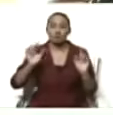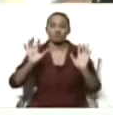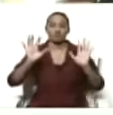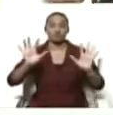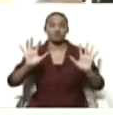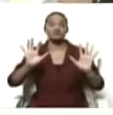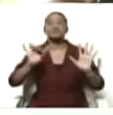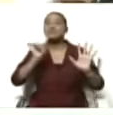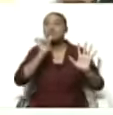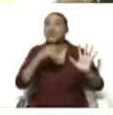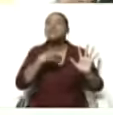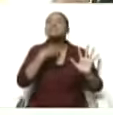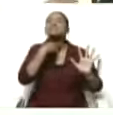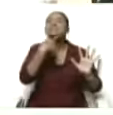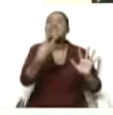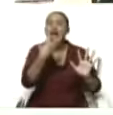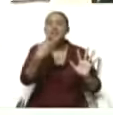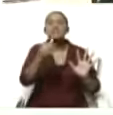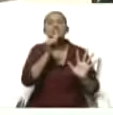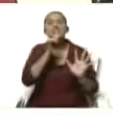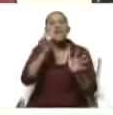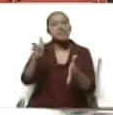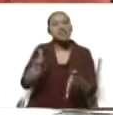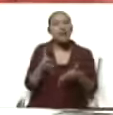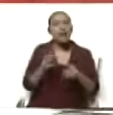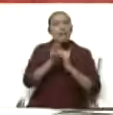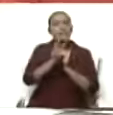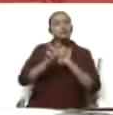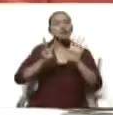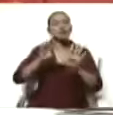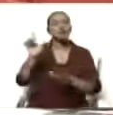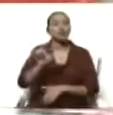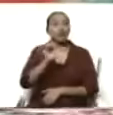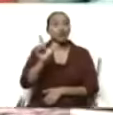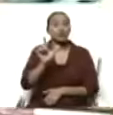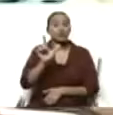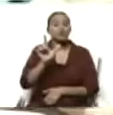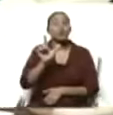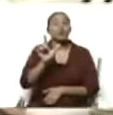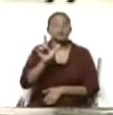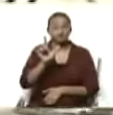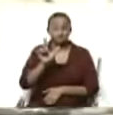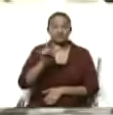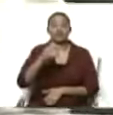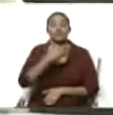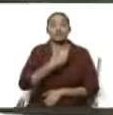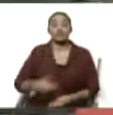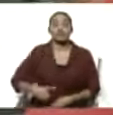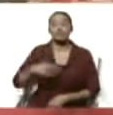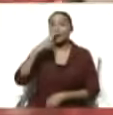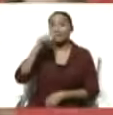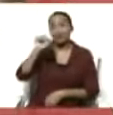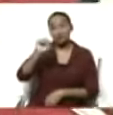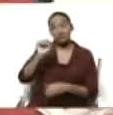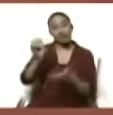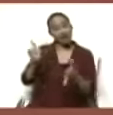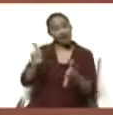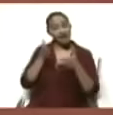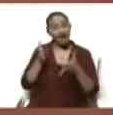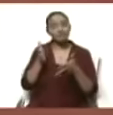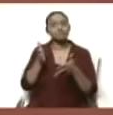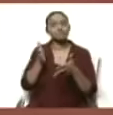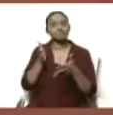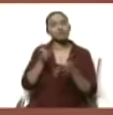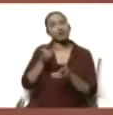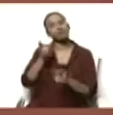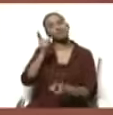de Julio gana quién Nicolás Maduro el gallo pinto le gana a los patucos